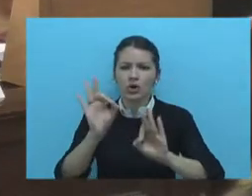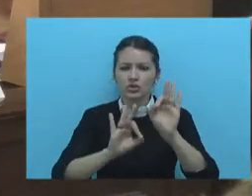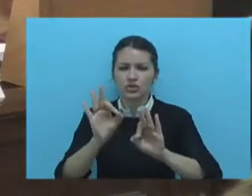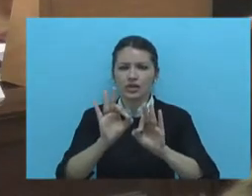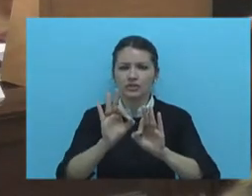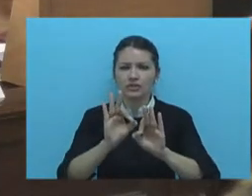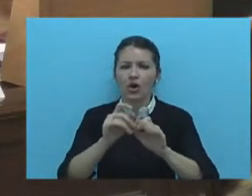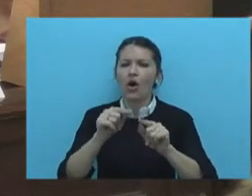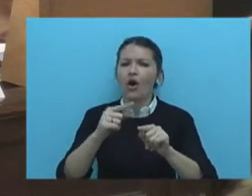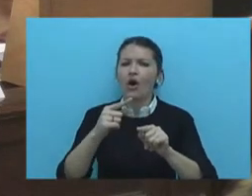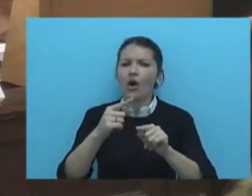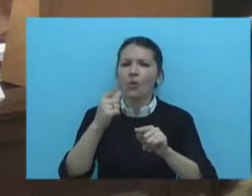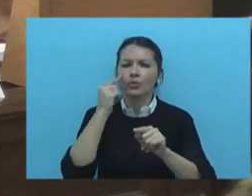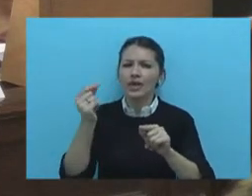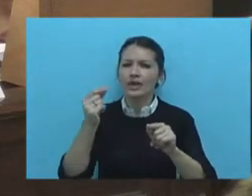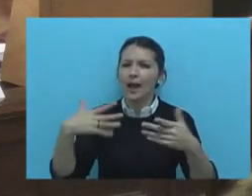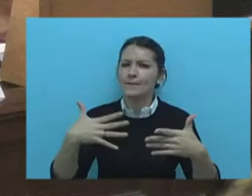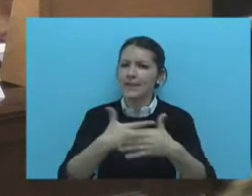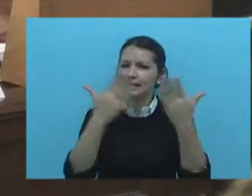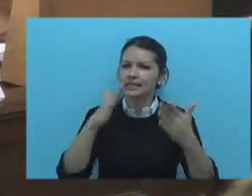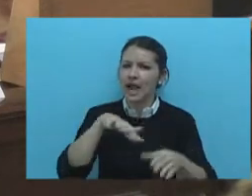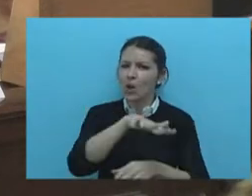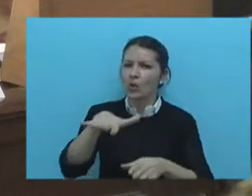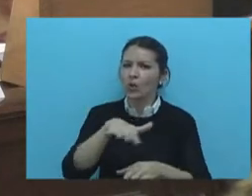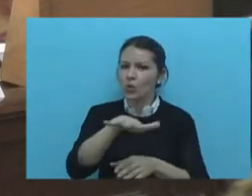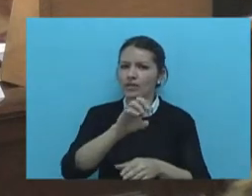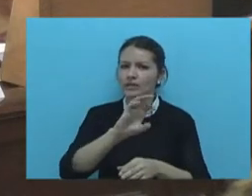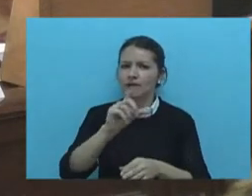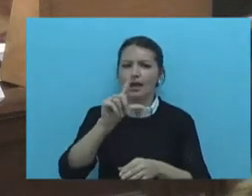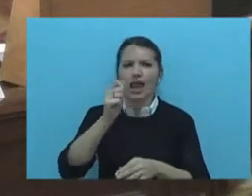día especial para el barrio de Las Flores.